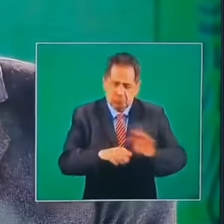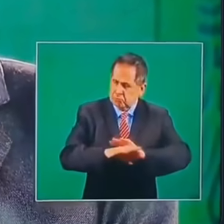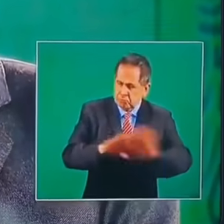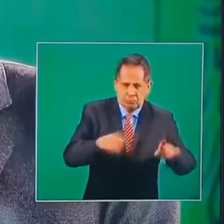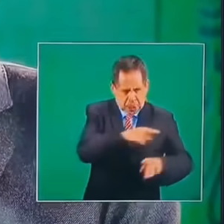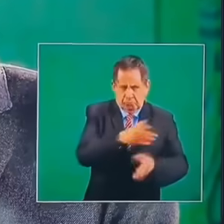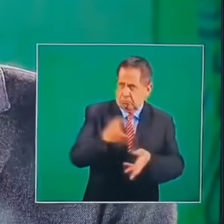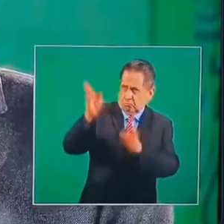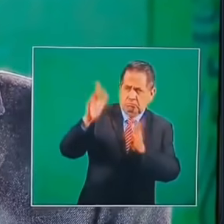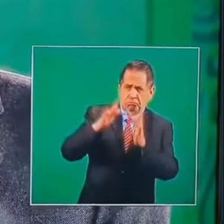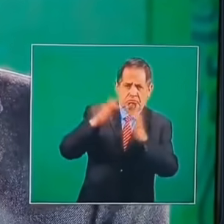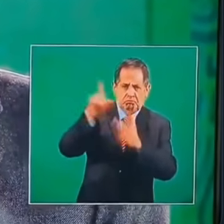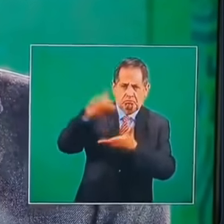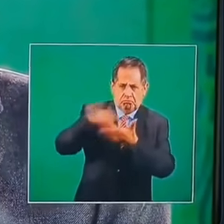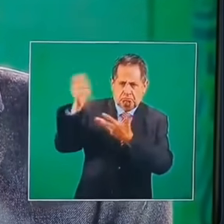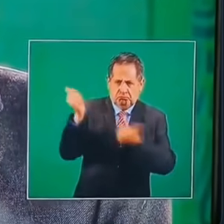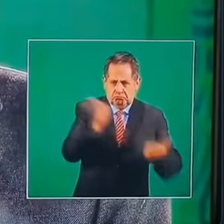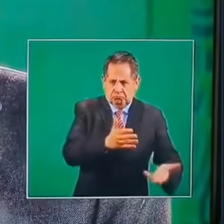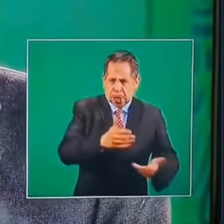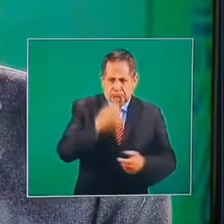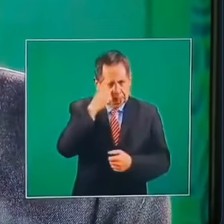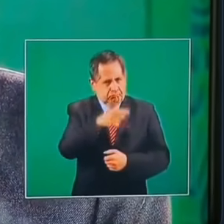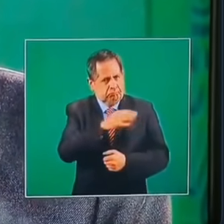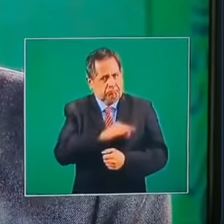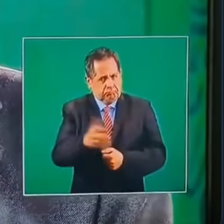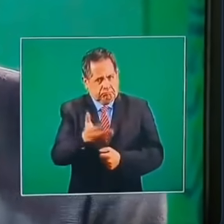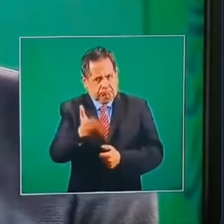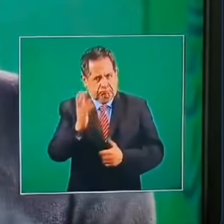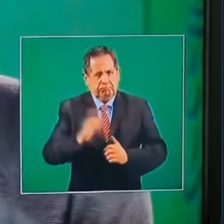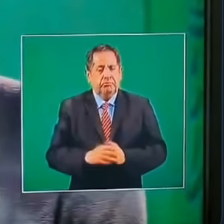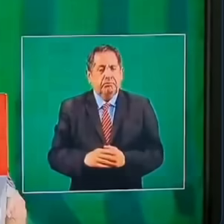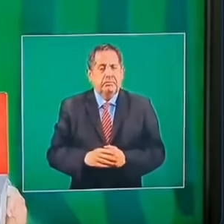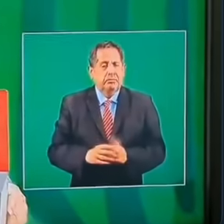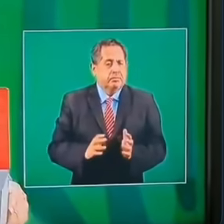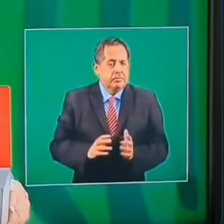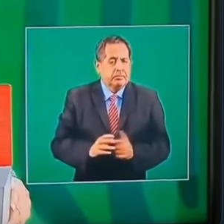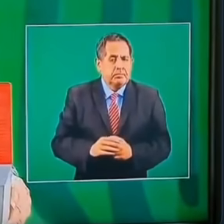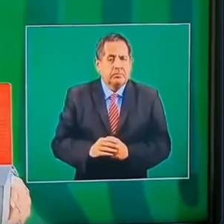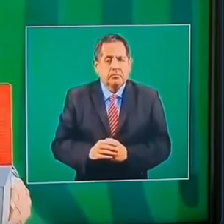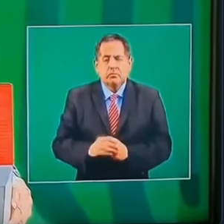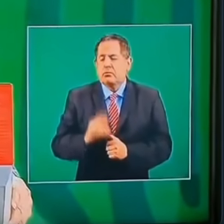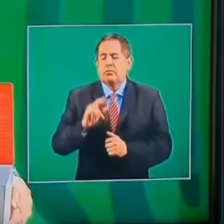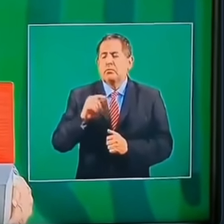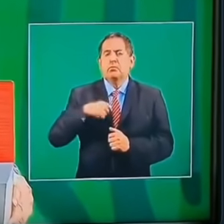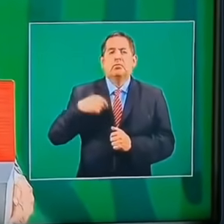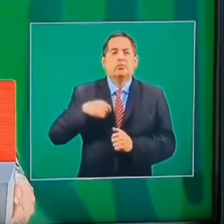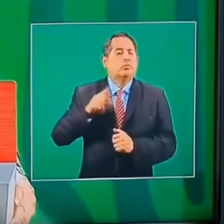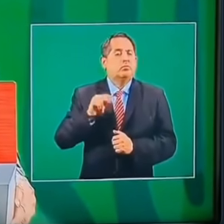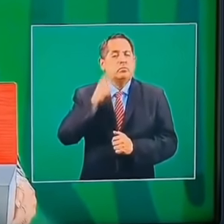están en libertad para hacerlo. No quiero que